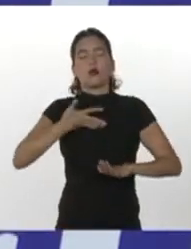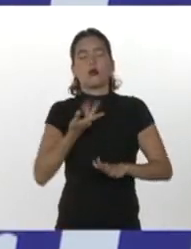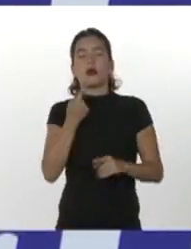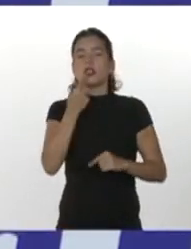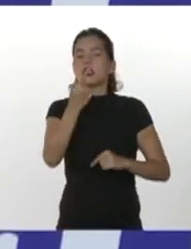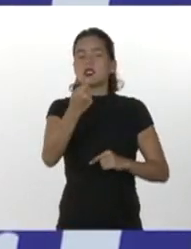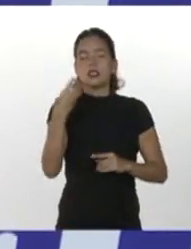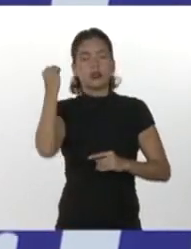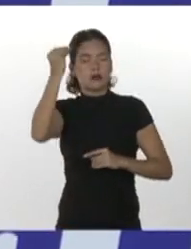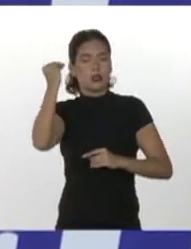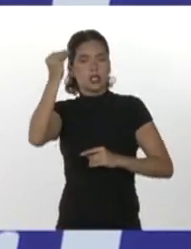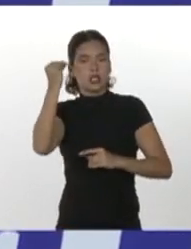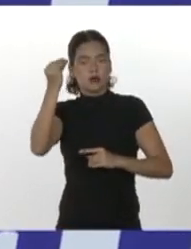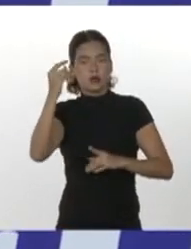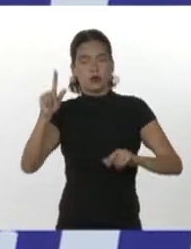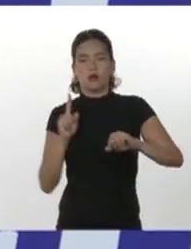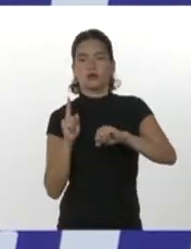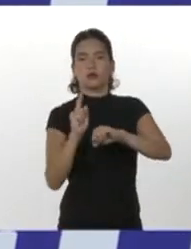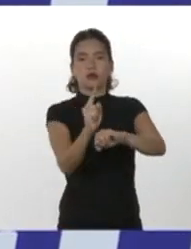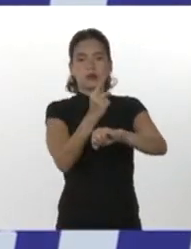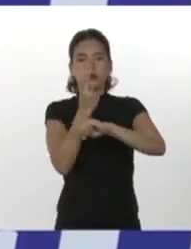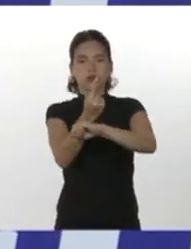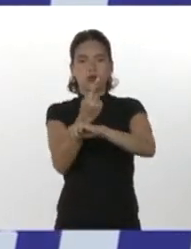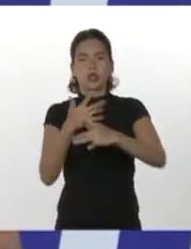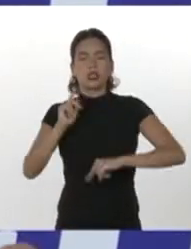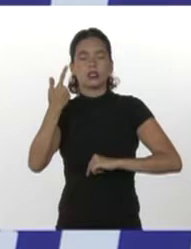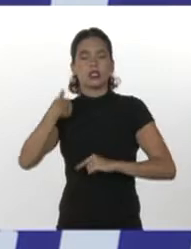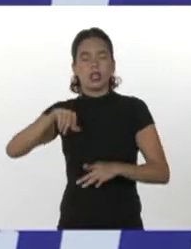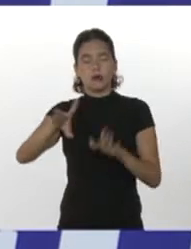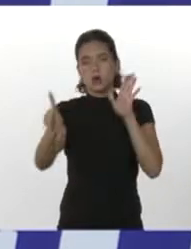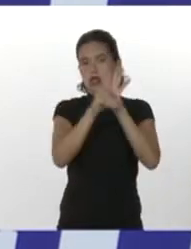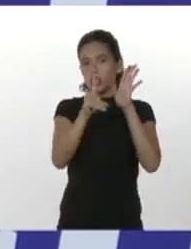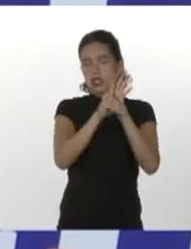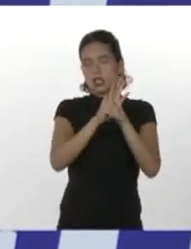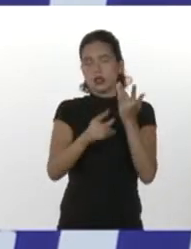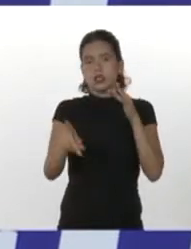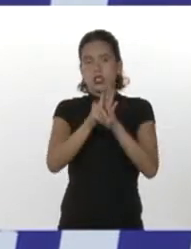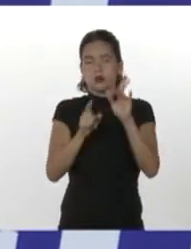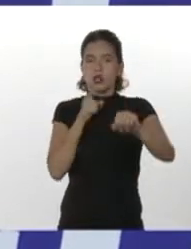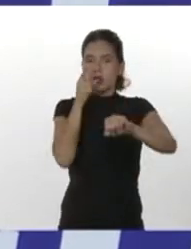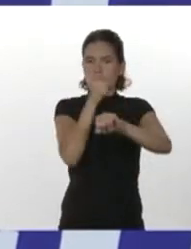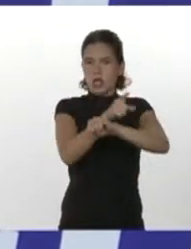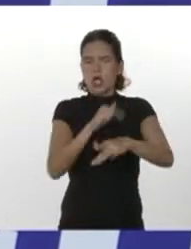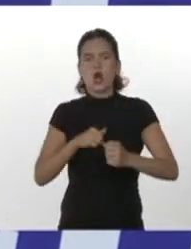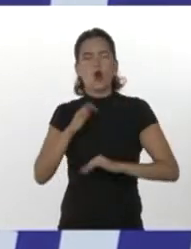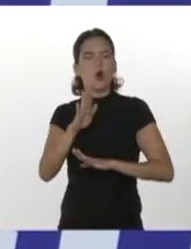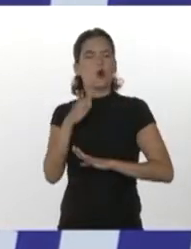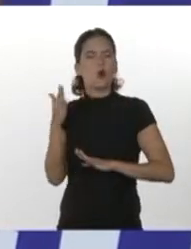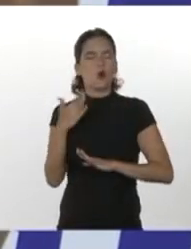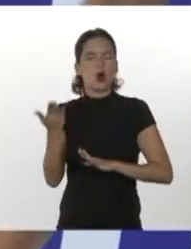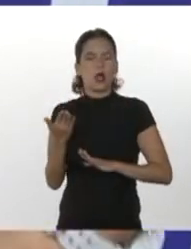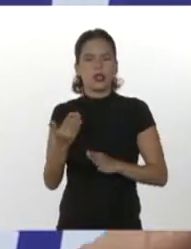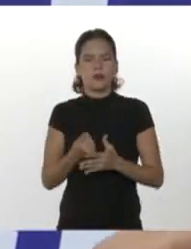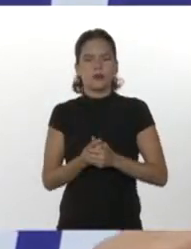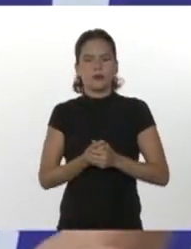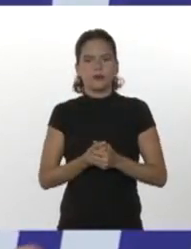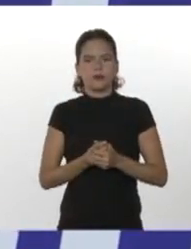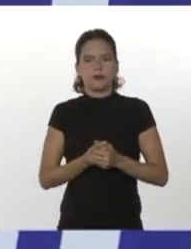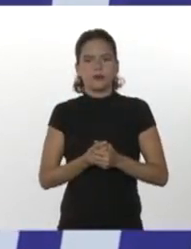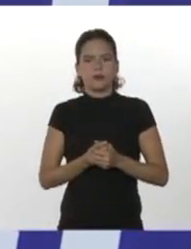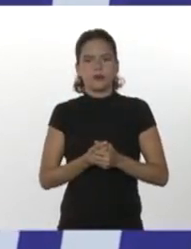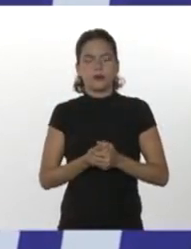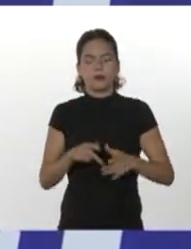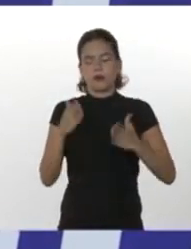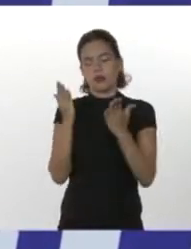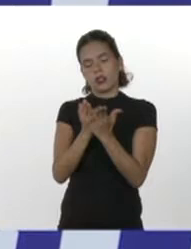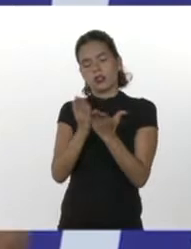opinar, somos protagonistas, tenemos derechos, tenemos deberes, los cuales en